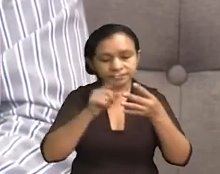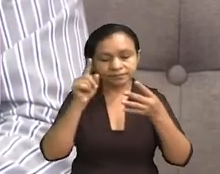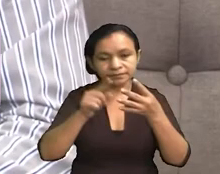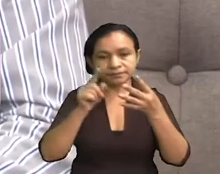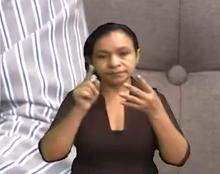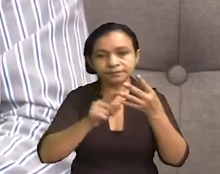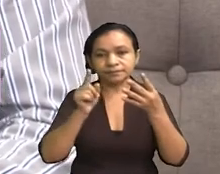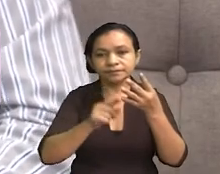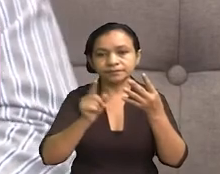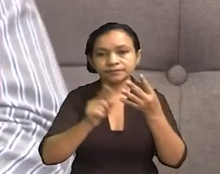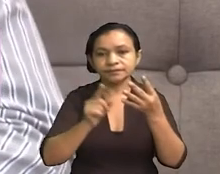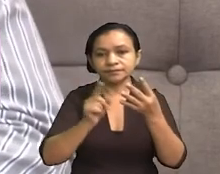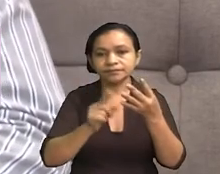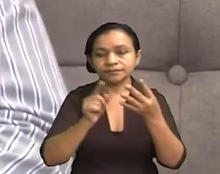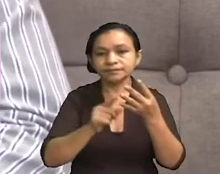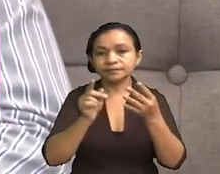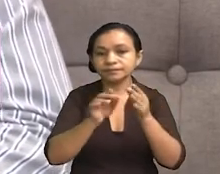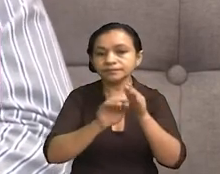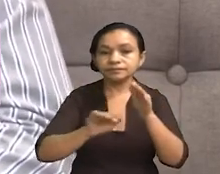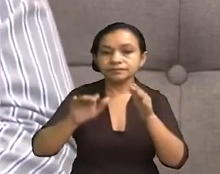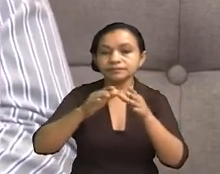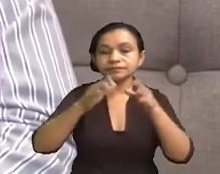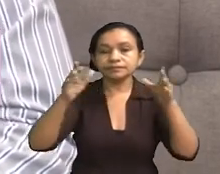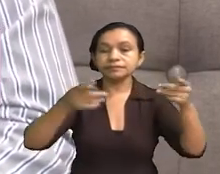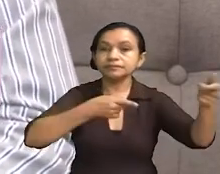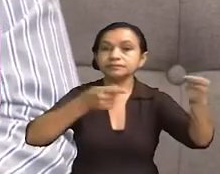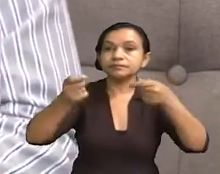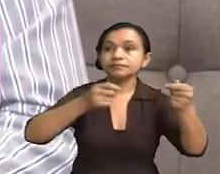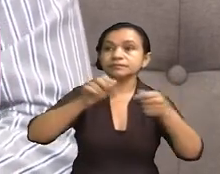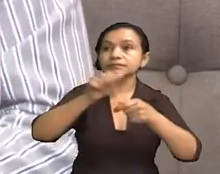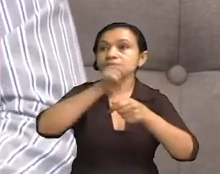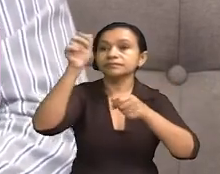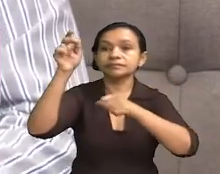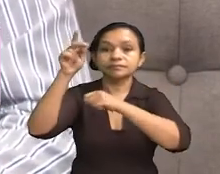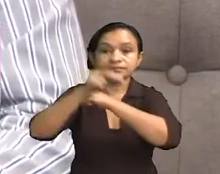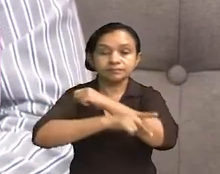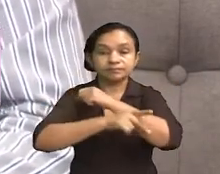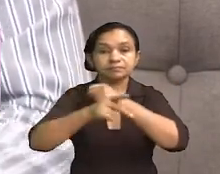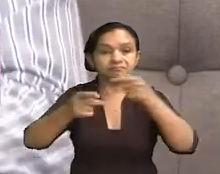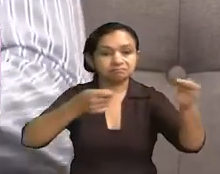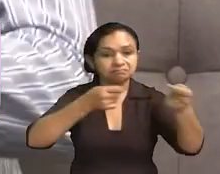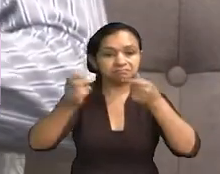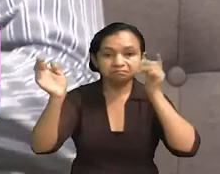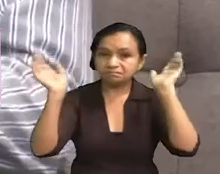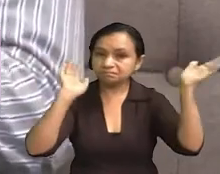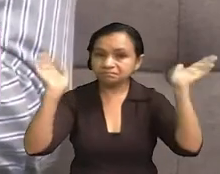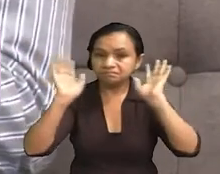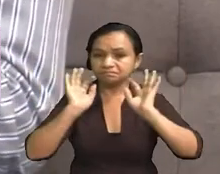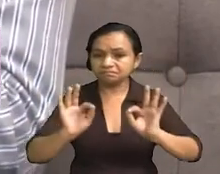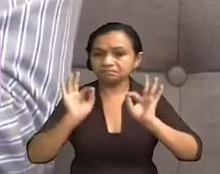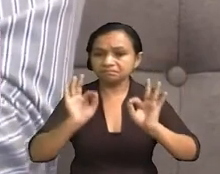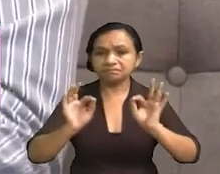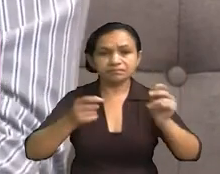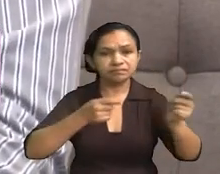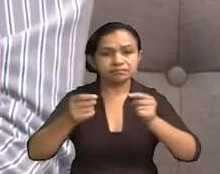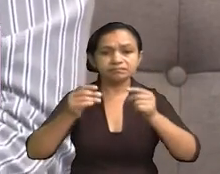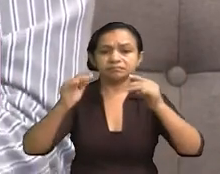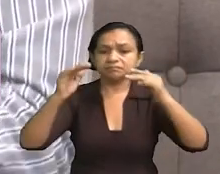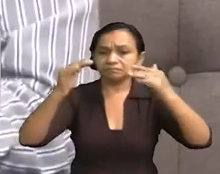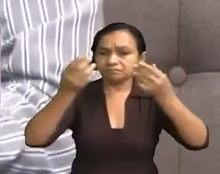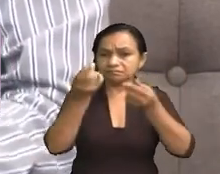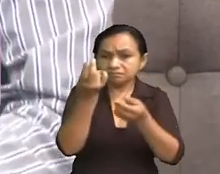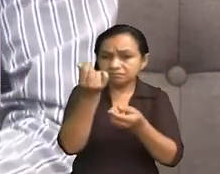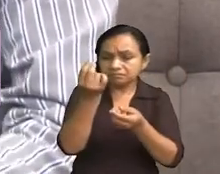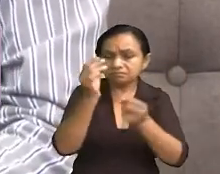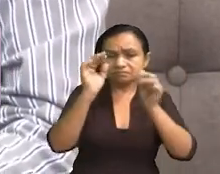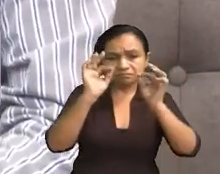¿Qué otra cosa? Van incrementando las exportaciones. El comercio se está dinamizando, es decir, hay una estabilidad